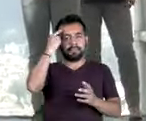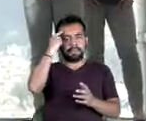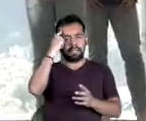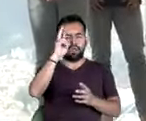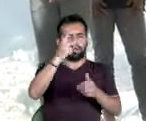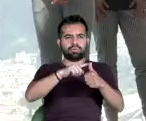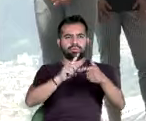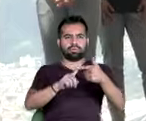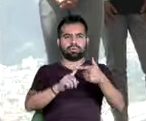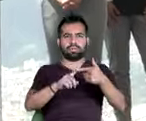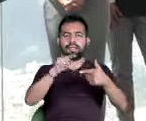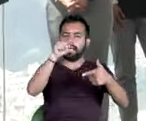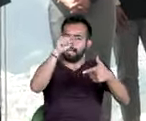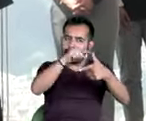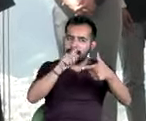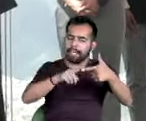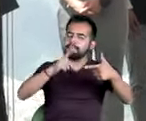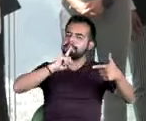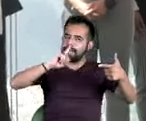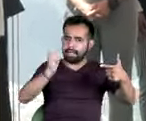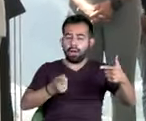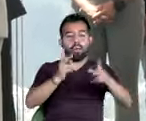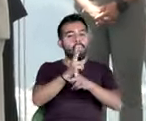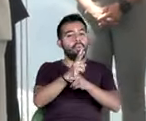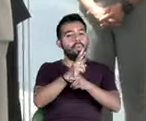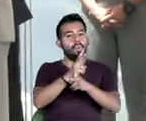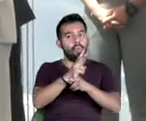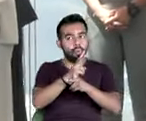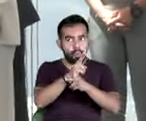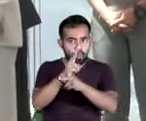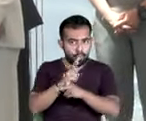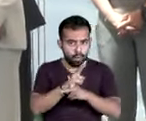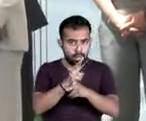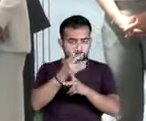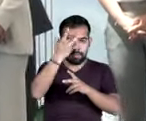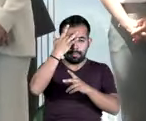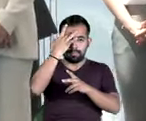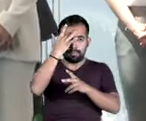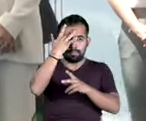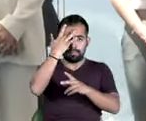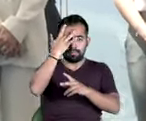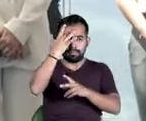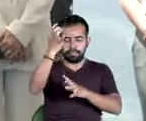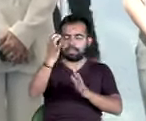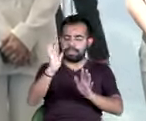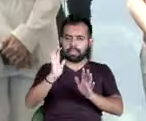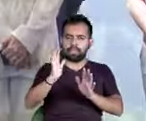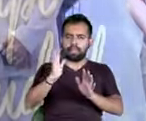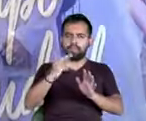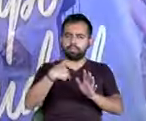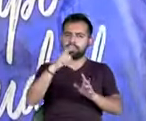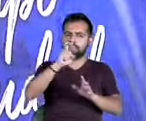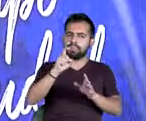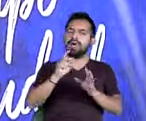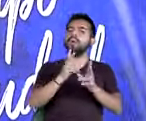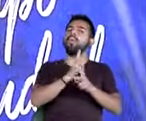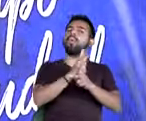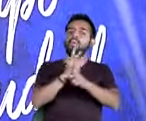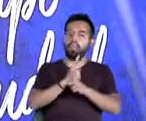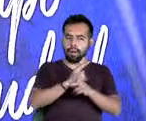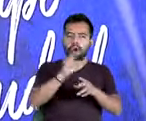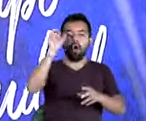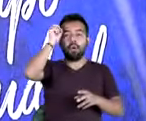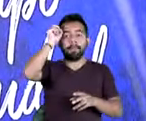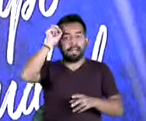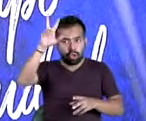es que esa es una opción real. Cuidado y el remedio termina siendo peor que la enfermedad. Por lo tanto, yo al menos respeto las opiniones, pero no